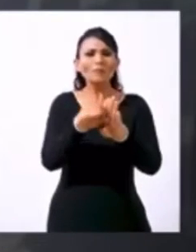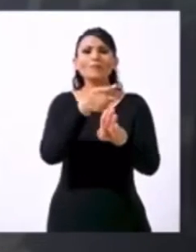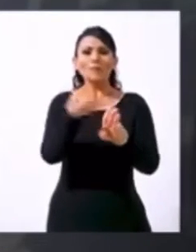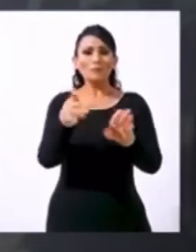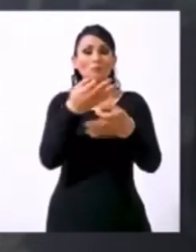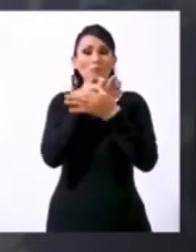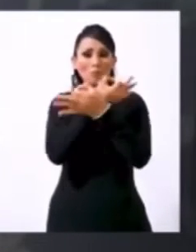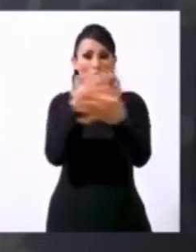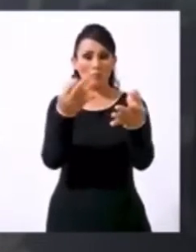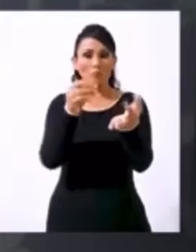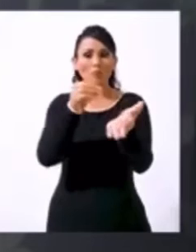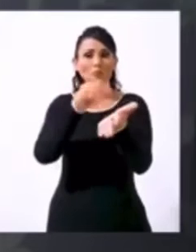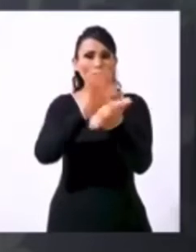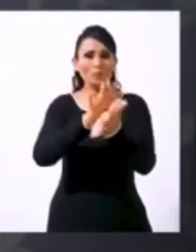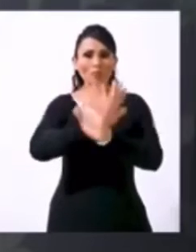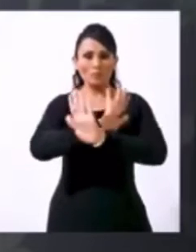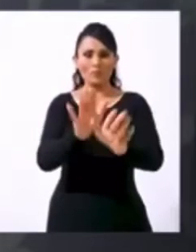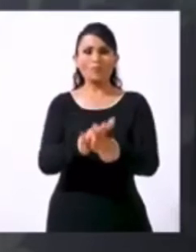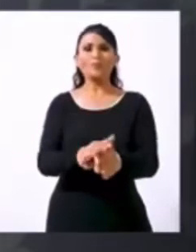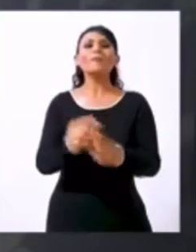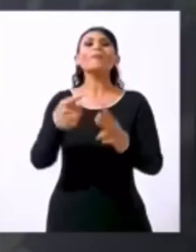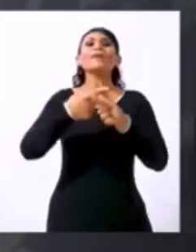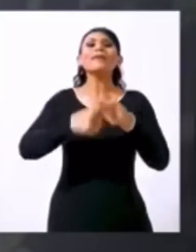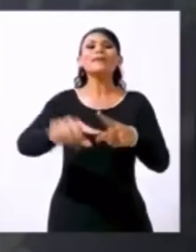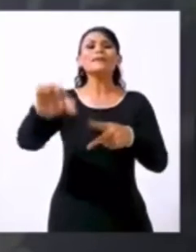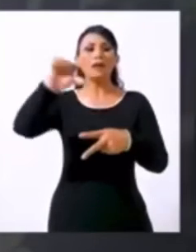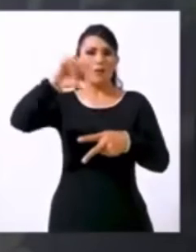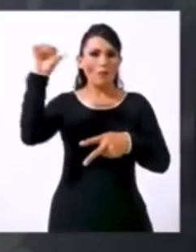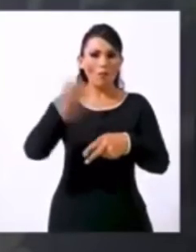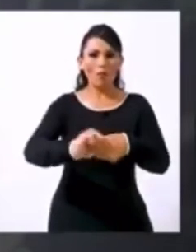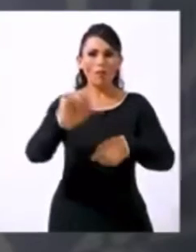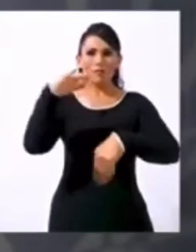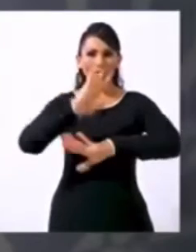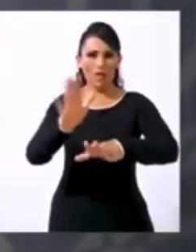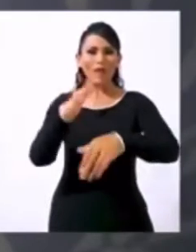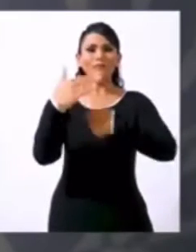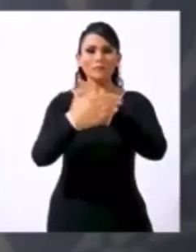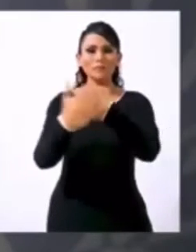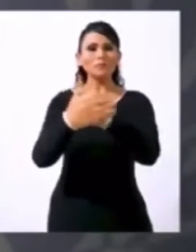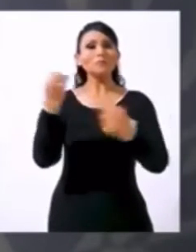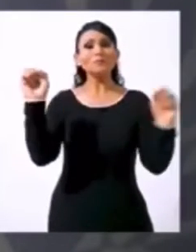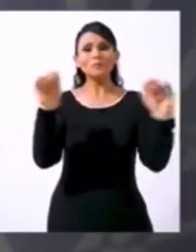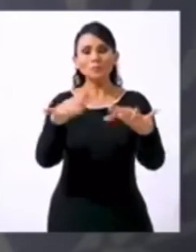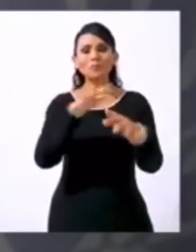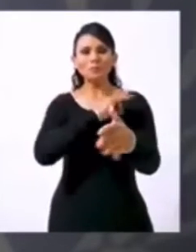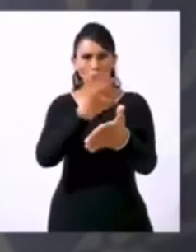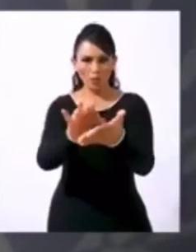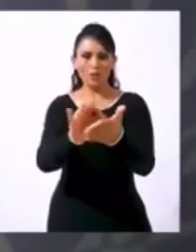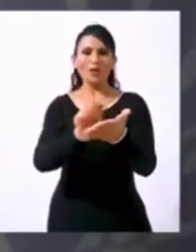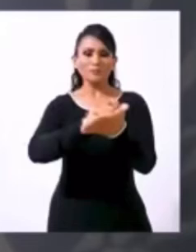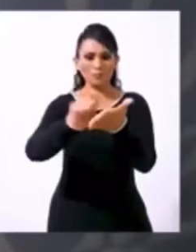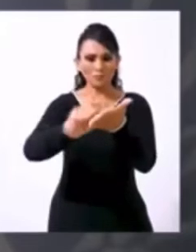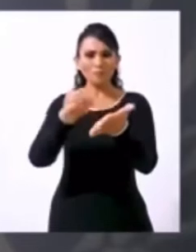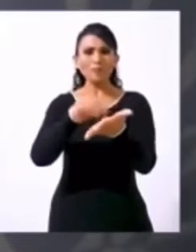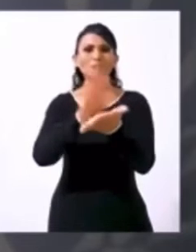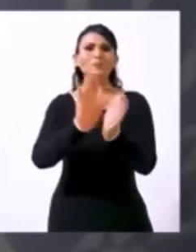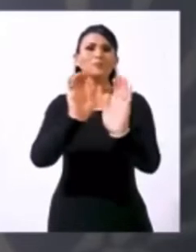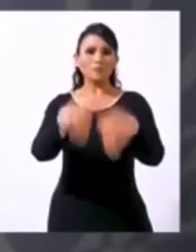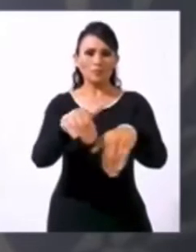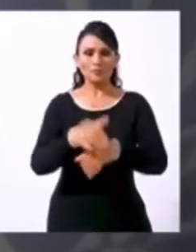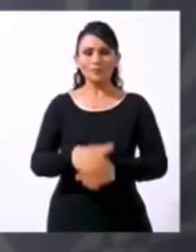convocatoria arranca a partir de este anuncio. Quiero puntualizar que mi gabinete